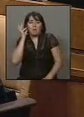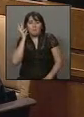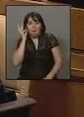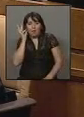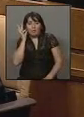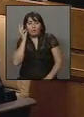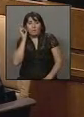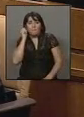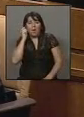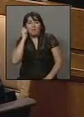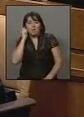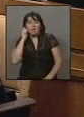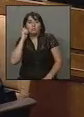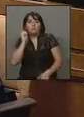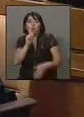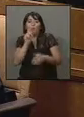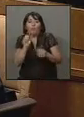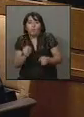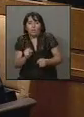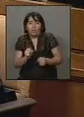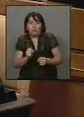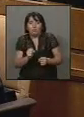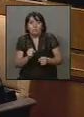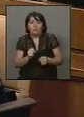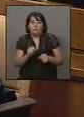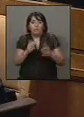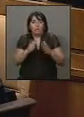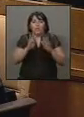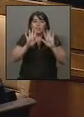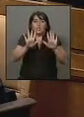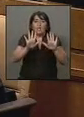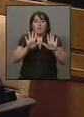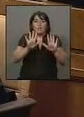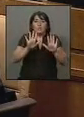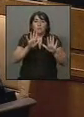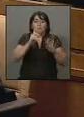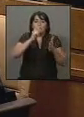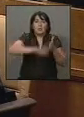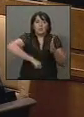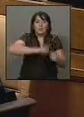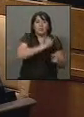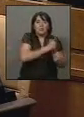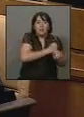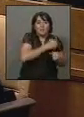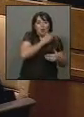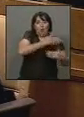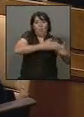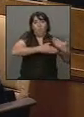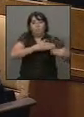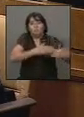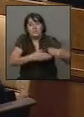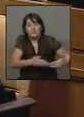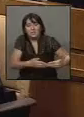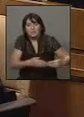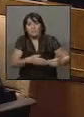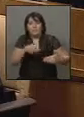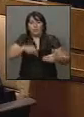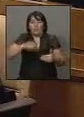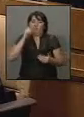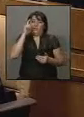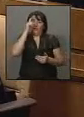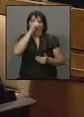que se le exigía una cantidad incluso cercana a las diez cotizaciones, lo que hoy día es una compleja